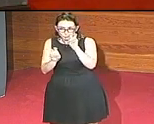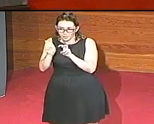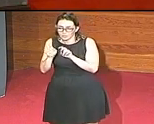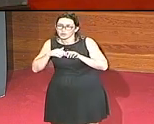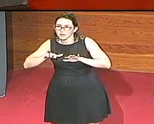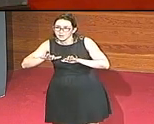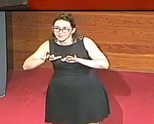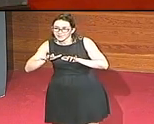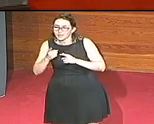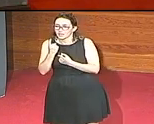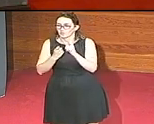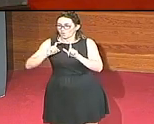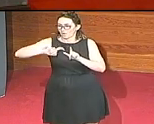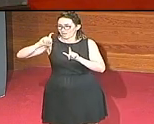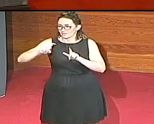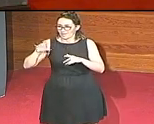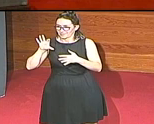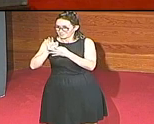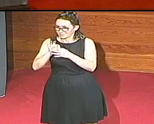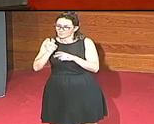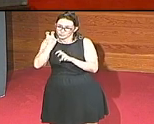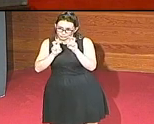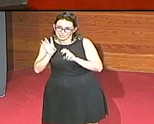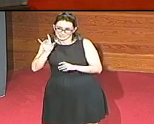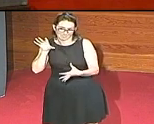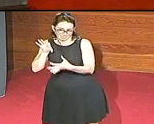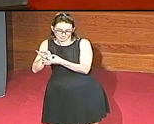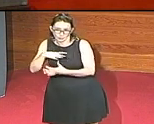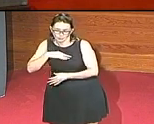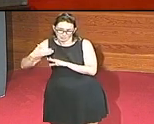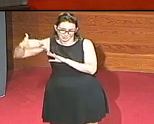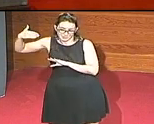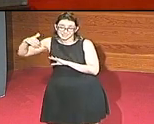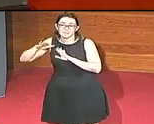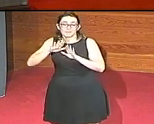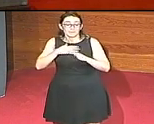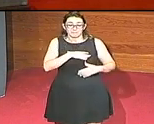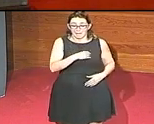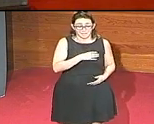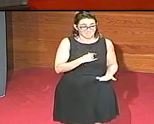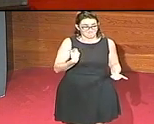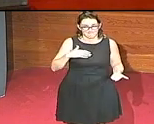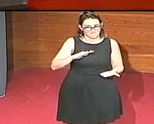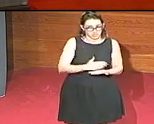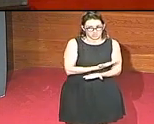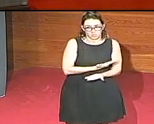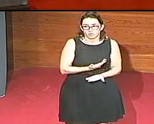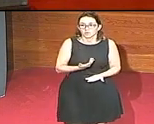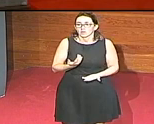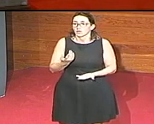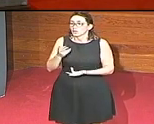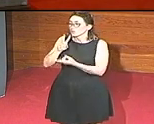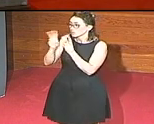salido para internet ahí sí pero en las de papel bueno pues no y en el móvil si podría seguir